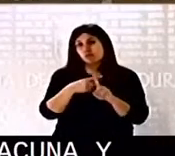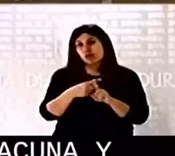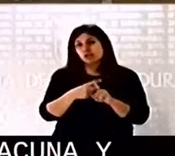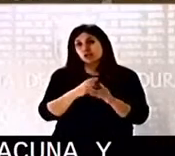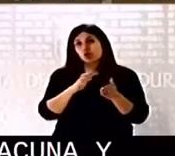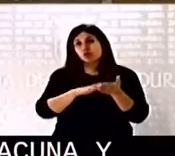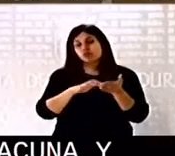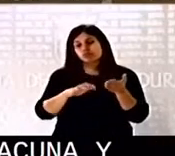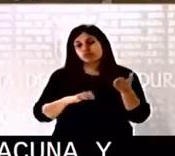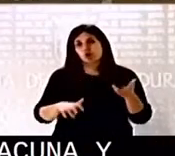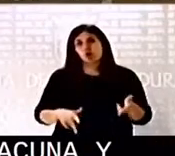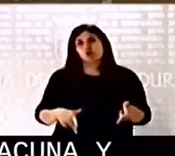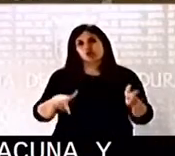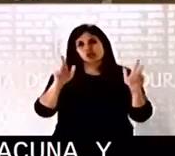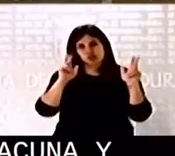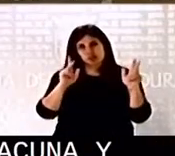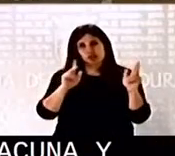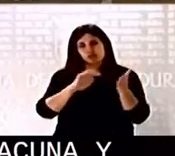informado.